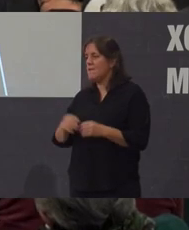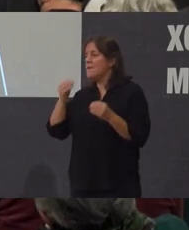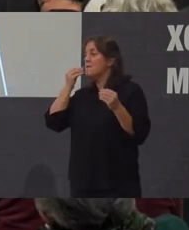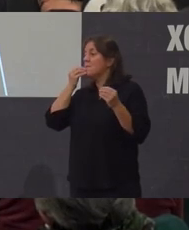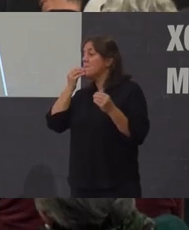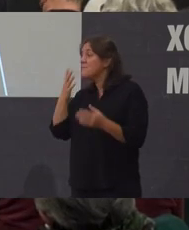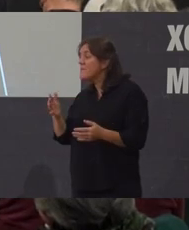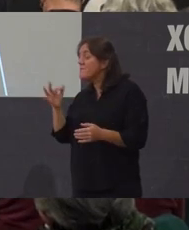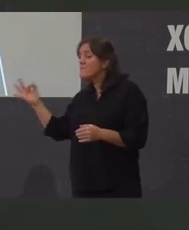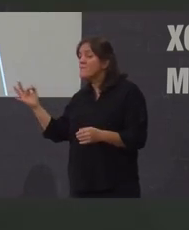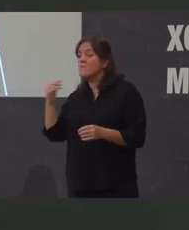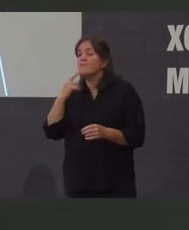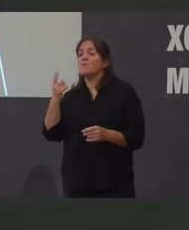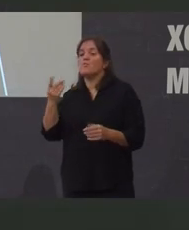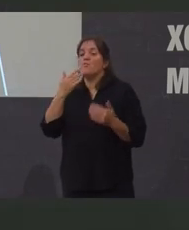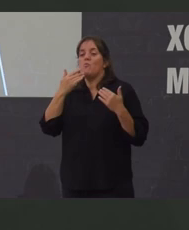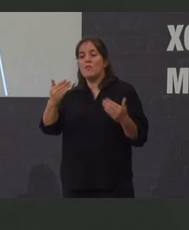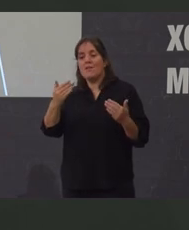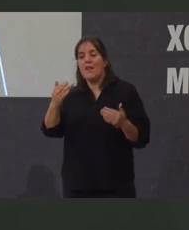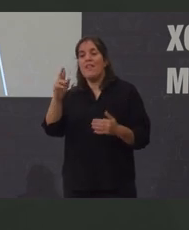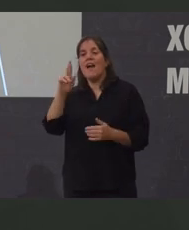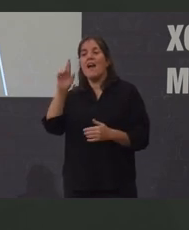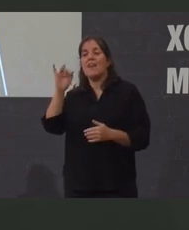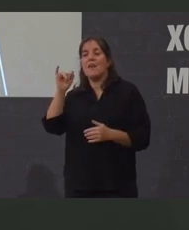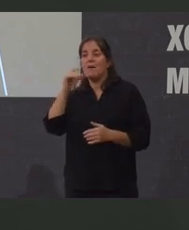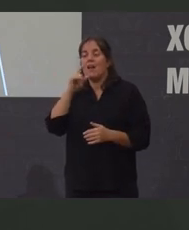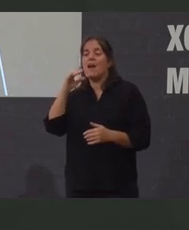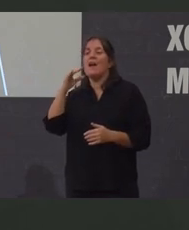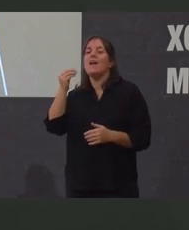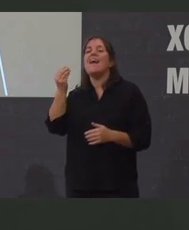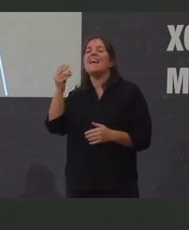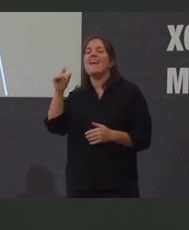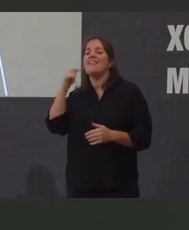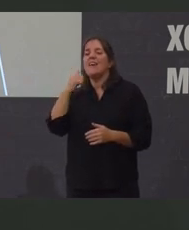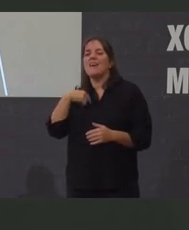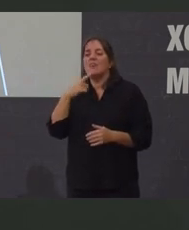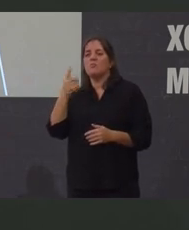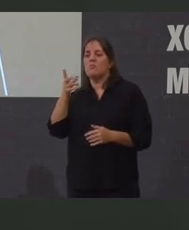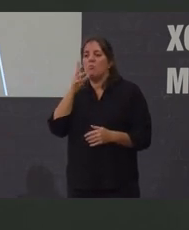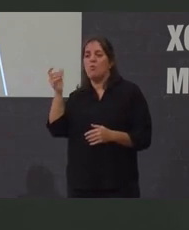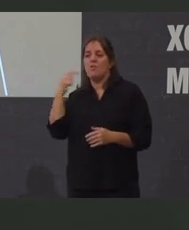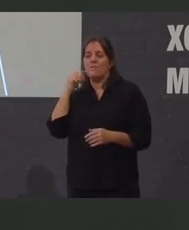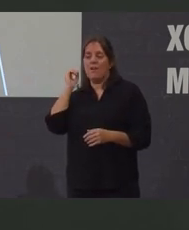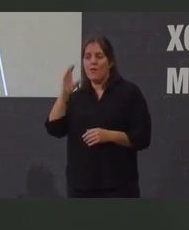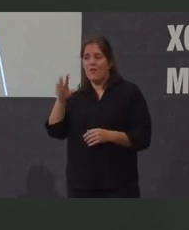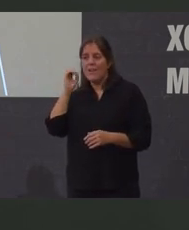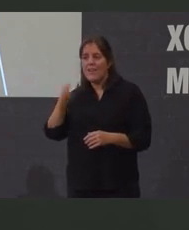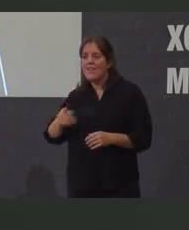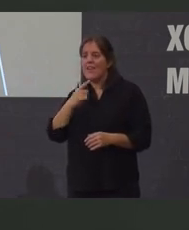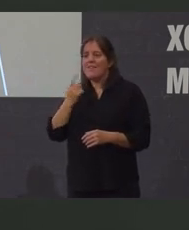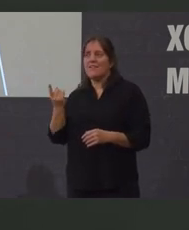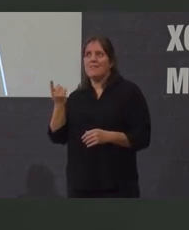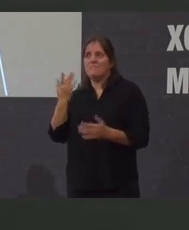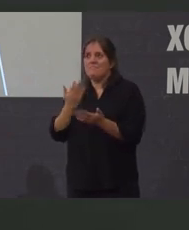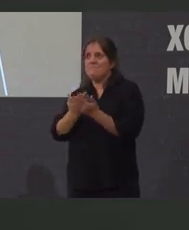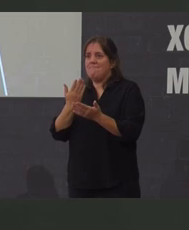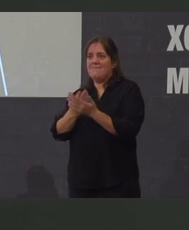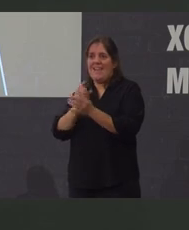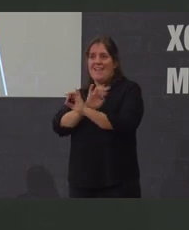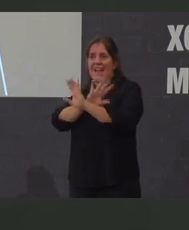Pois moitísimas grazas a Rebeca Quintáns por esta conferencia tan ilustrativa